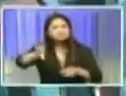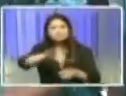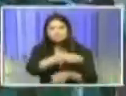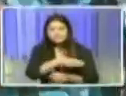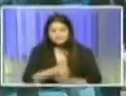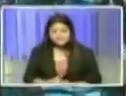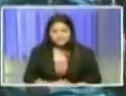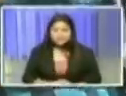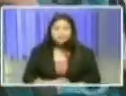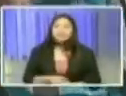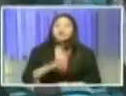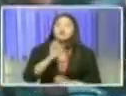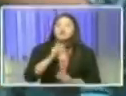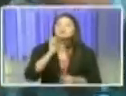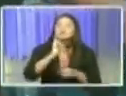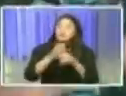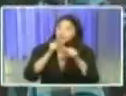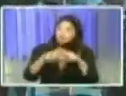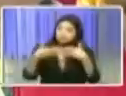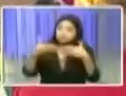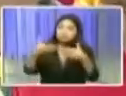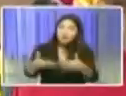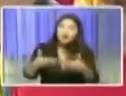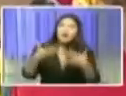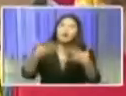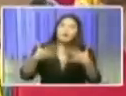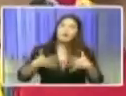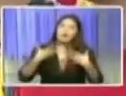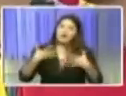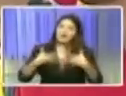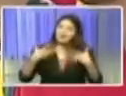Así que tenemos que avanzar con la alegría